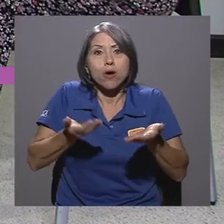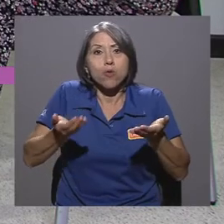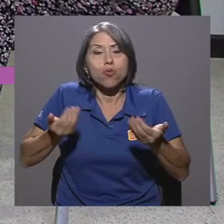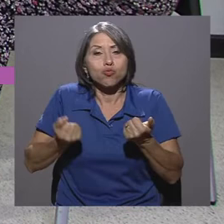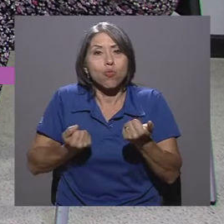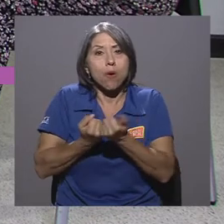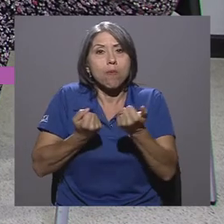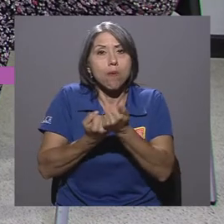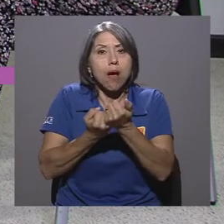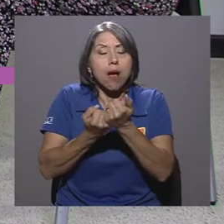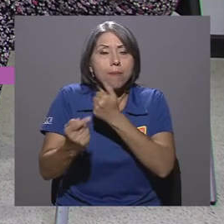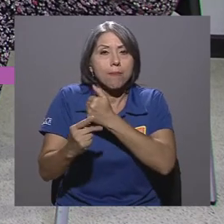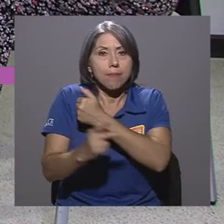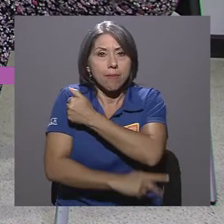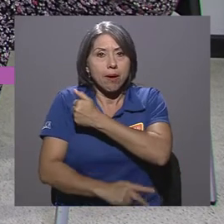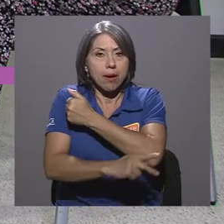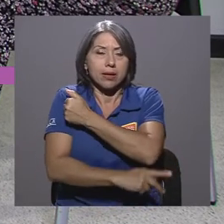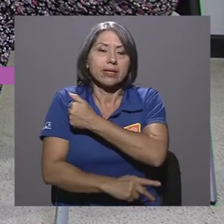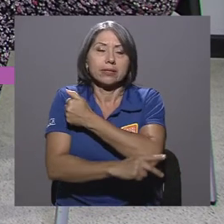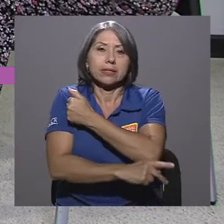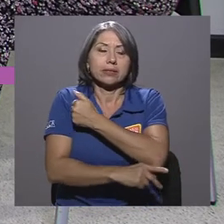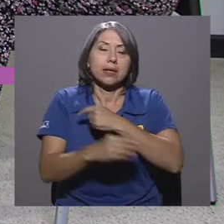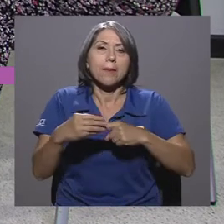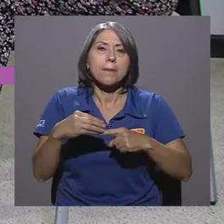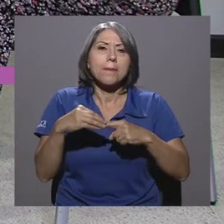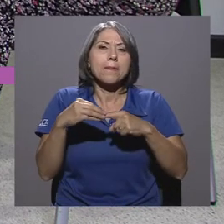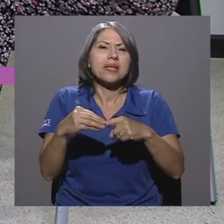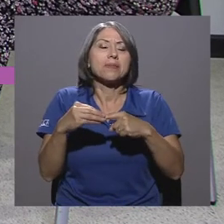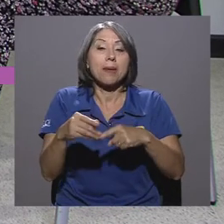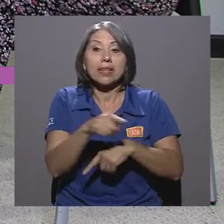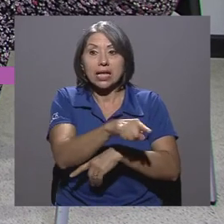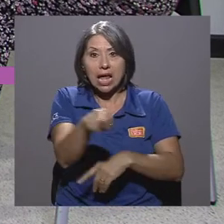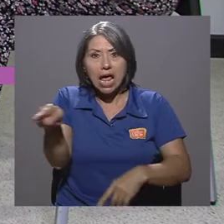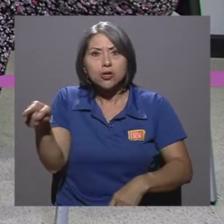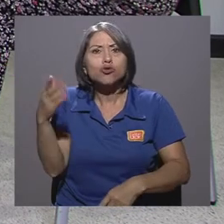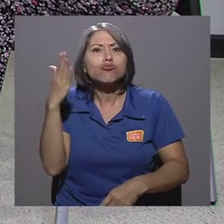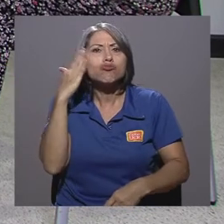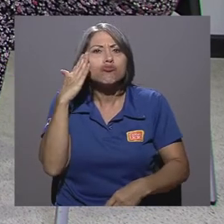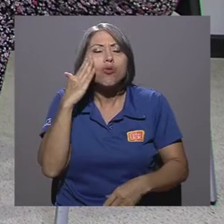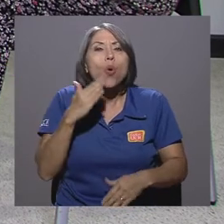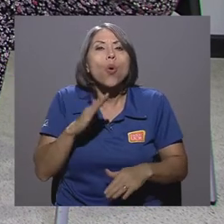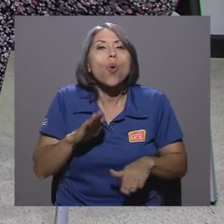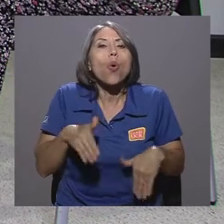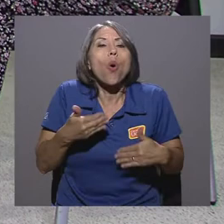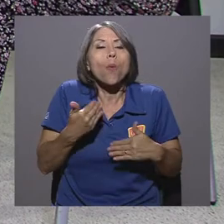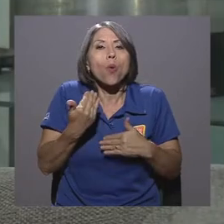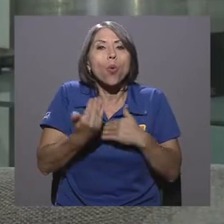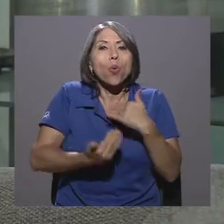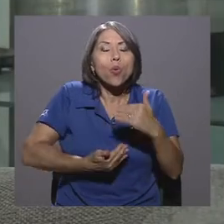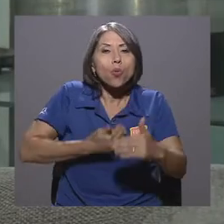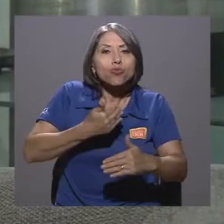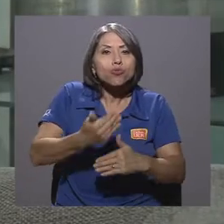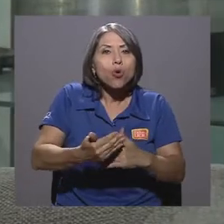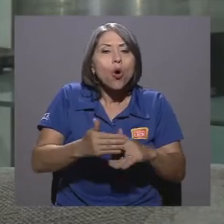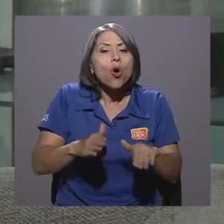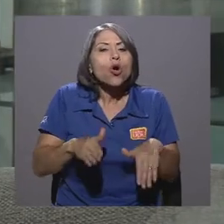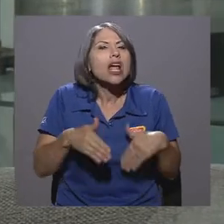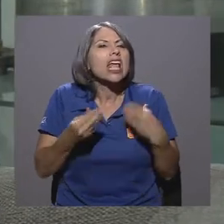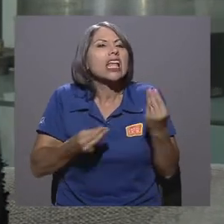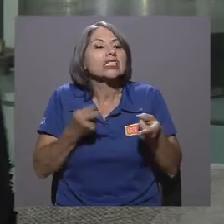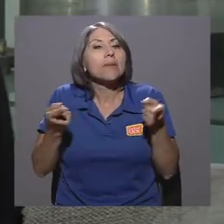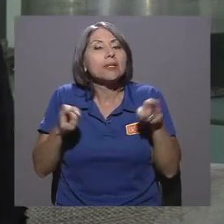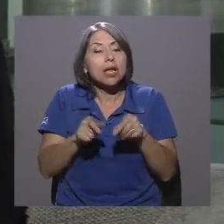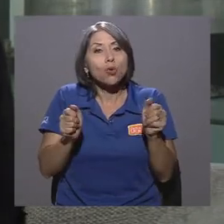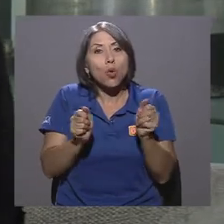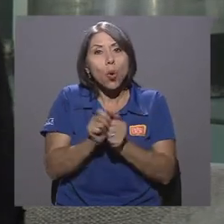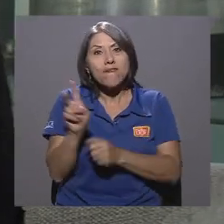países, fundamentalmente en cómo va el proceso y cómo se mantiene la evolución epidemiológica del